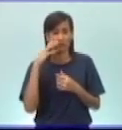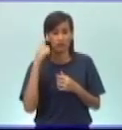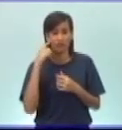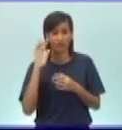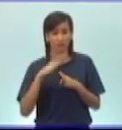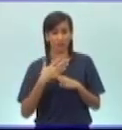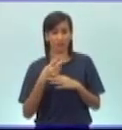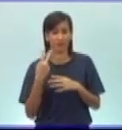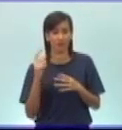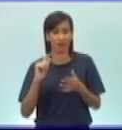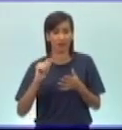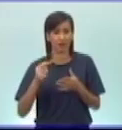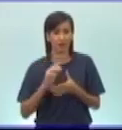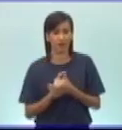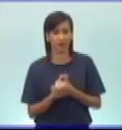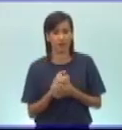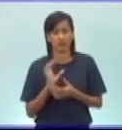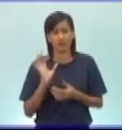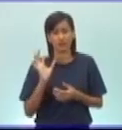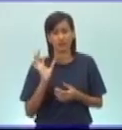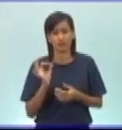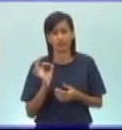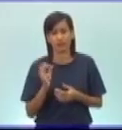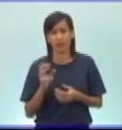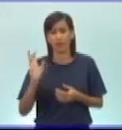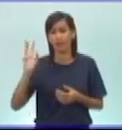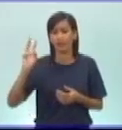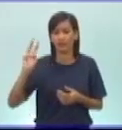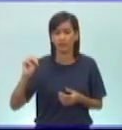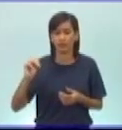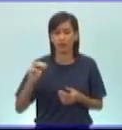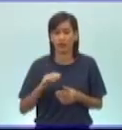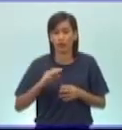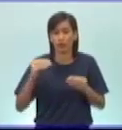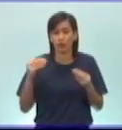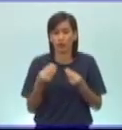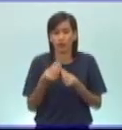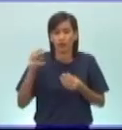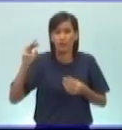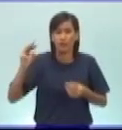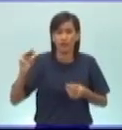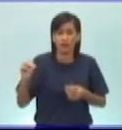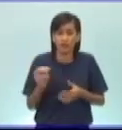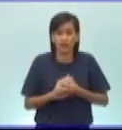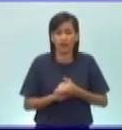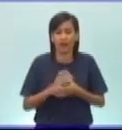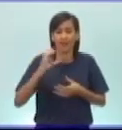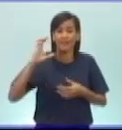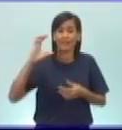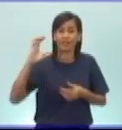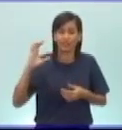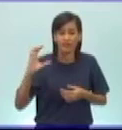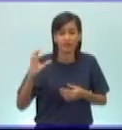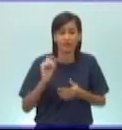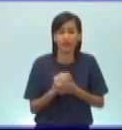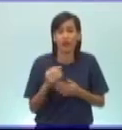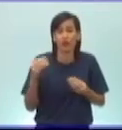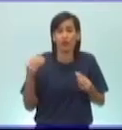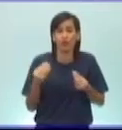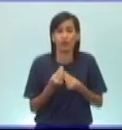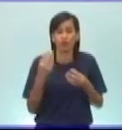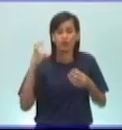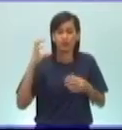Siempre las milésimas van con las milésimas, las centésimas van con las